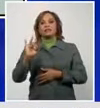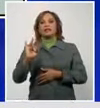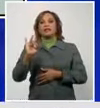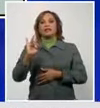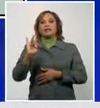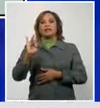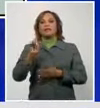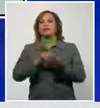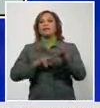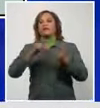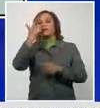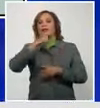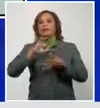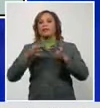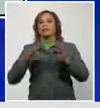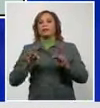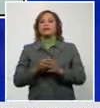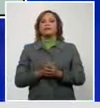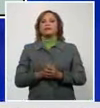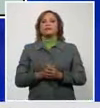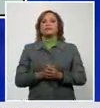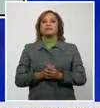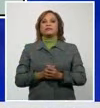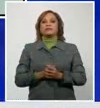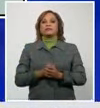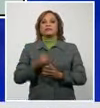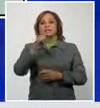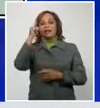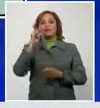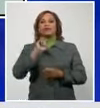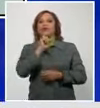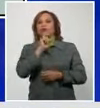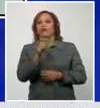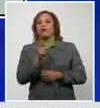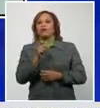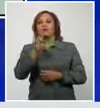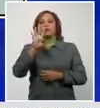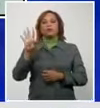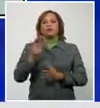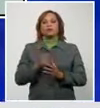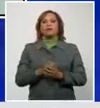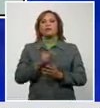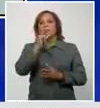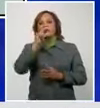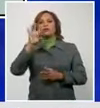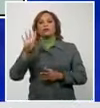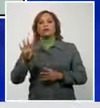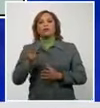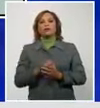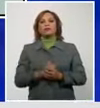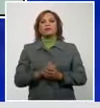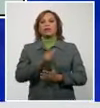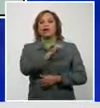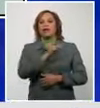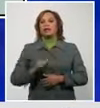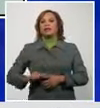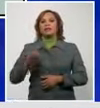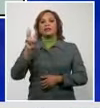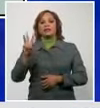Artemisa, de San Antonio de los Baños 5, de Bauta 4, de Alquízar 3, de Guanajay